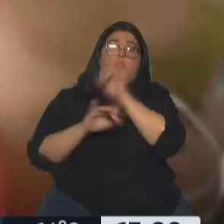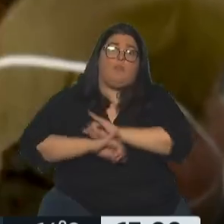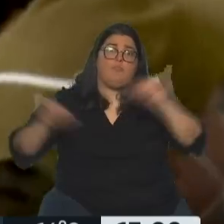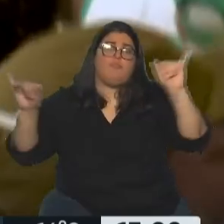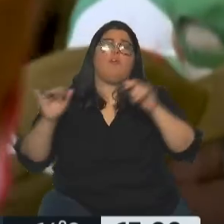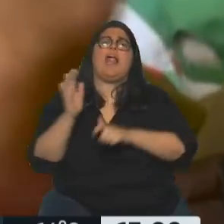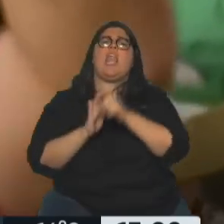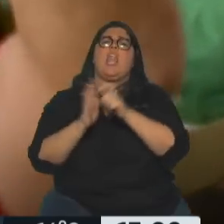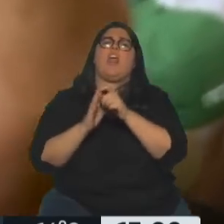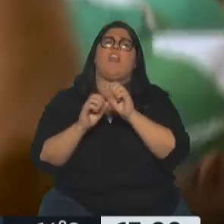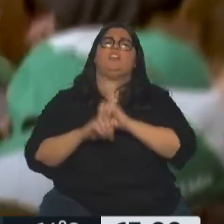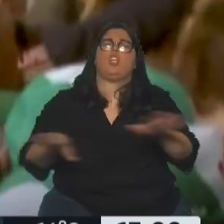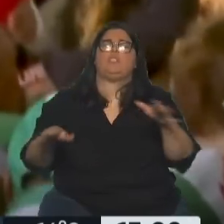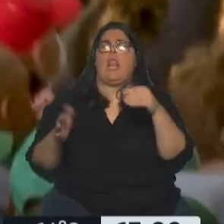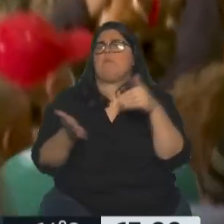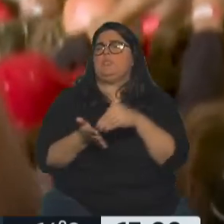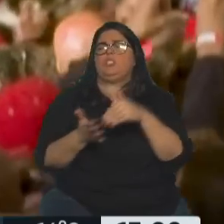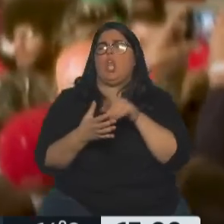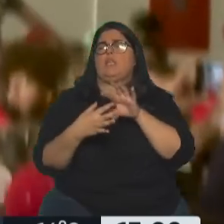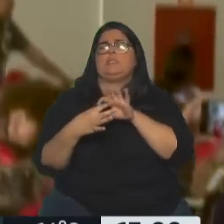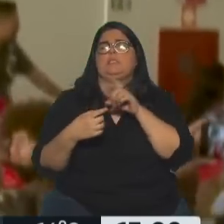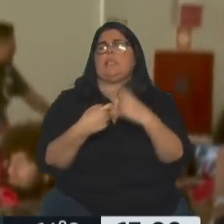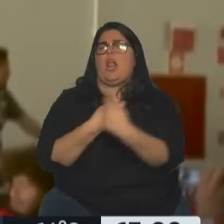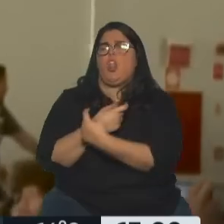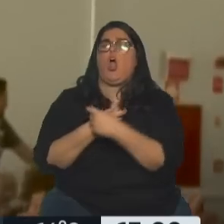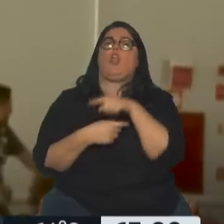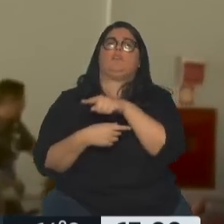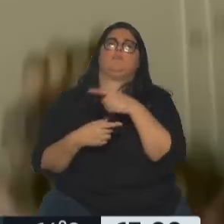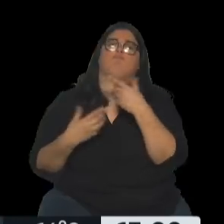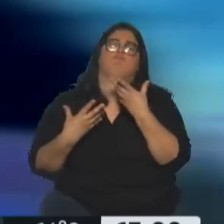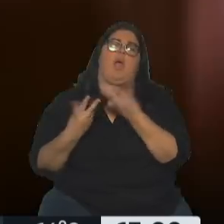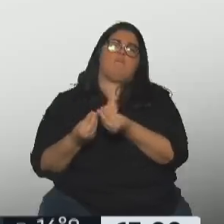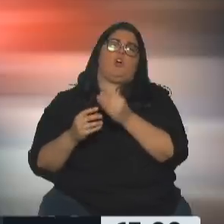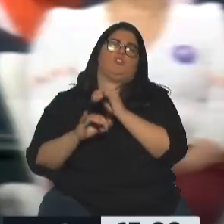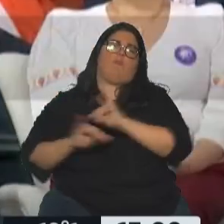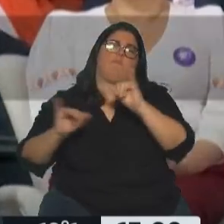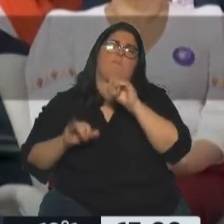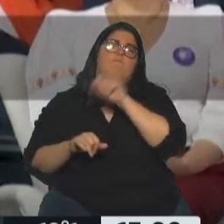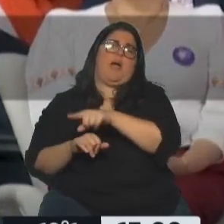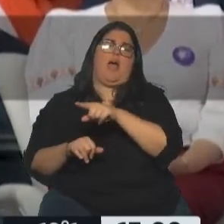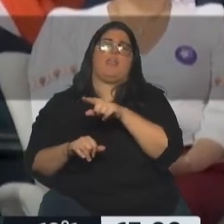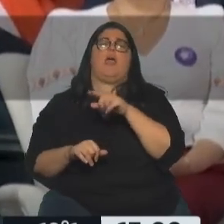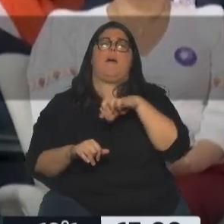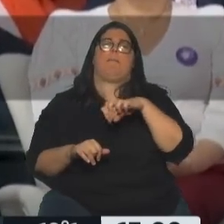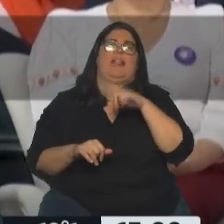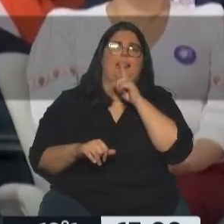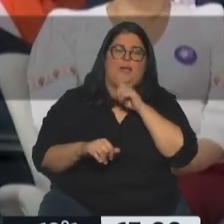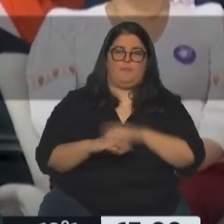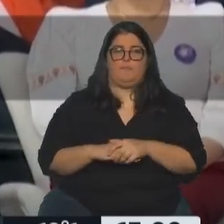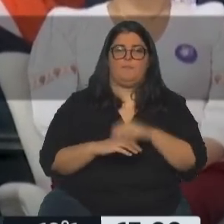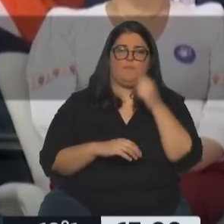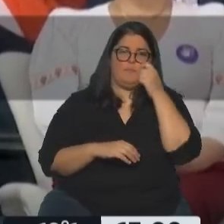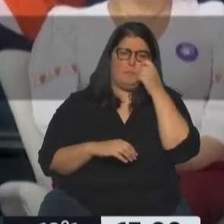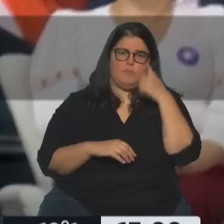sociales con millones de seguidores para hacer campaña por el expresidente y líder del PT. Ainda não sei por que o Brasil